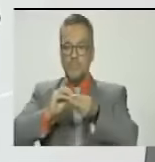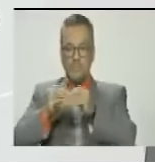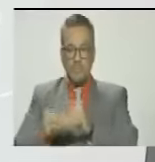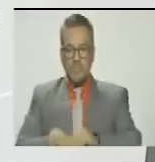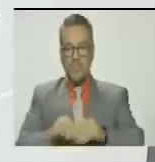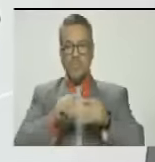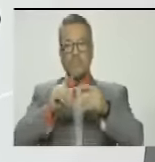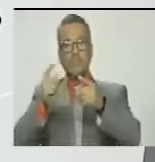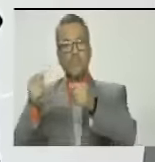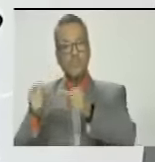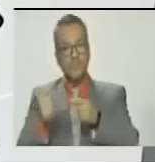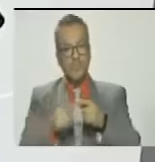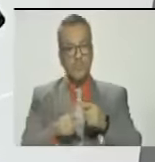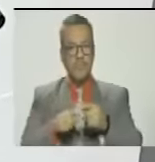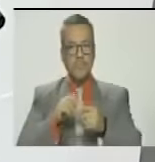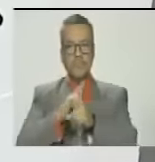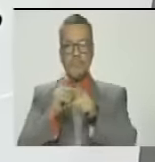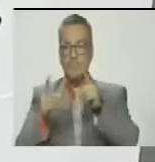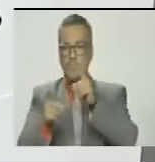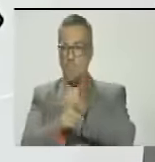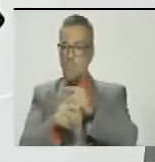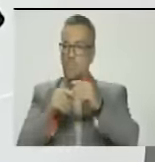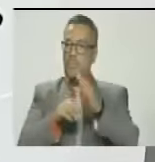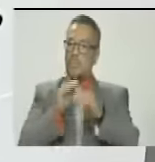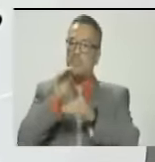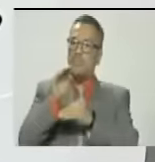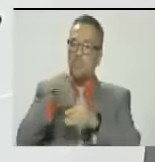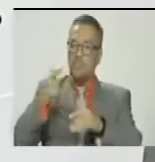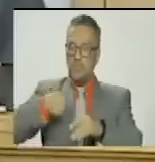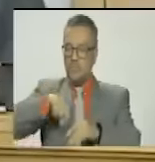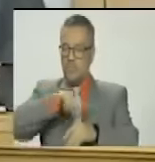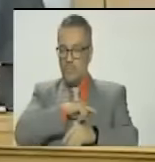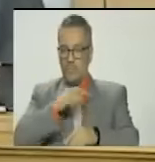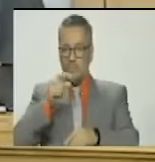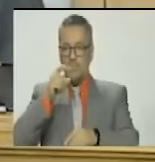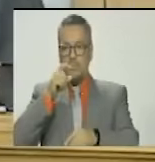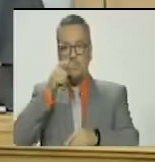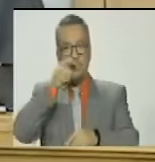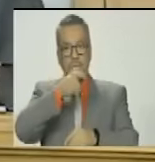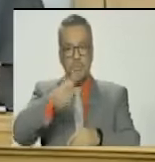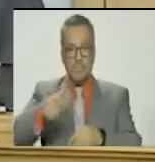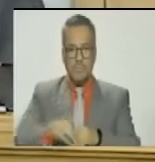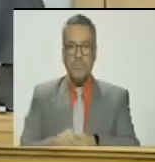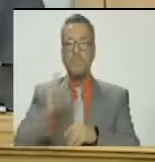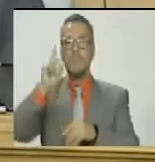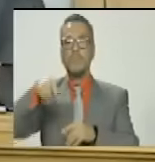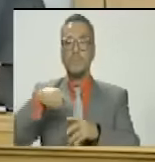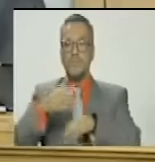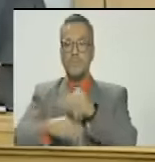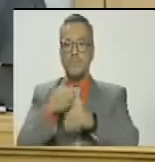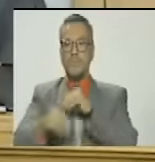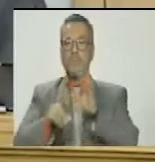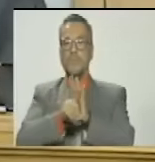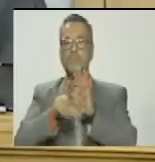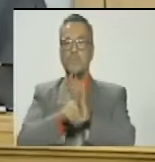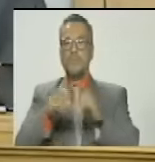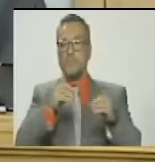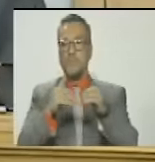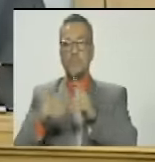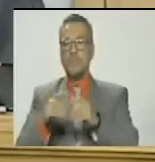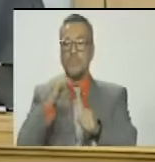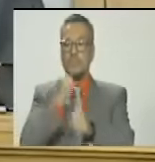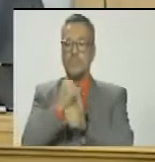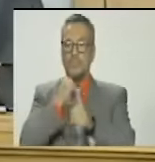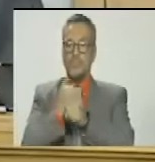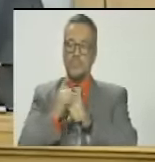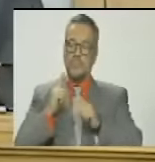de la economía que se traduzca en la prosperidad para todo nuestro pueblo. También hacer leyes, dar debates y